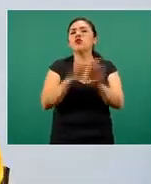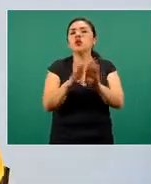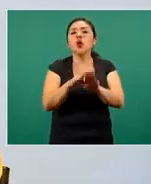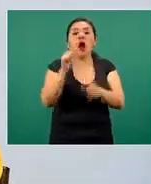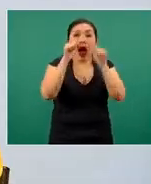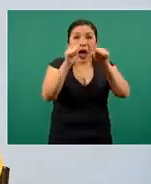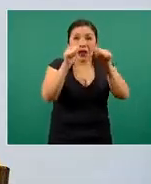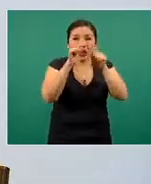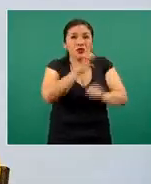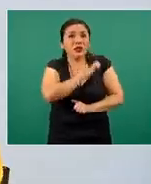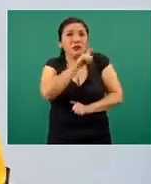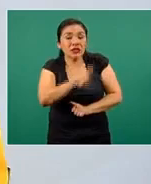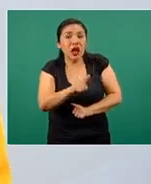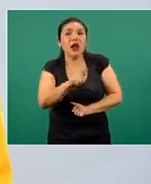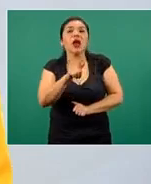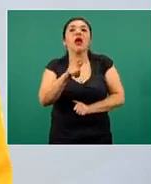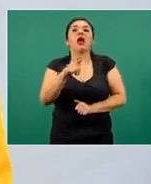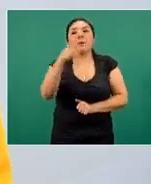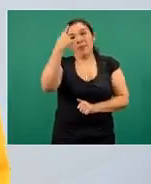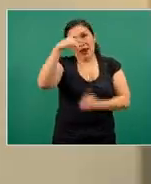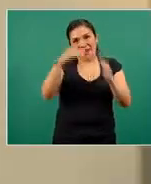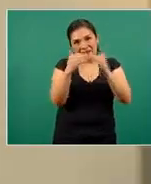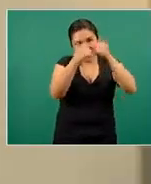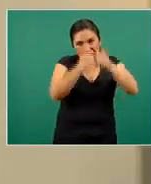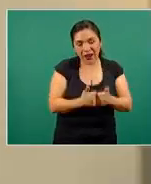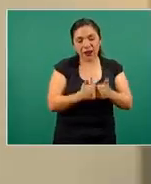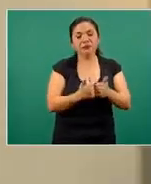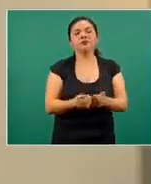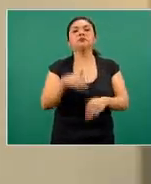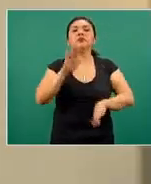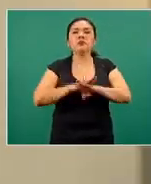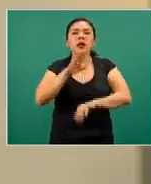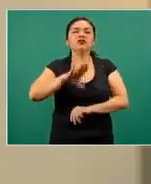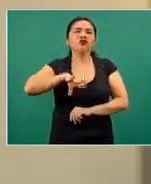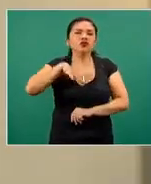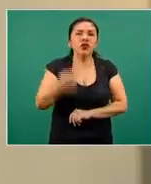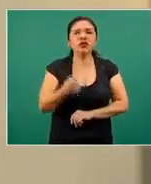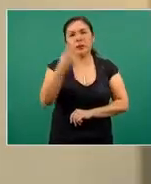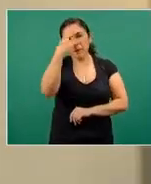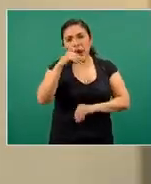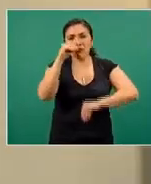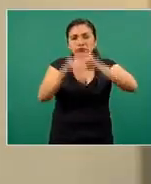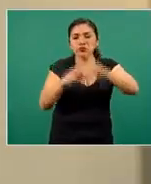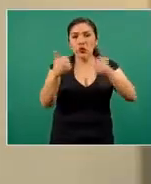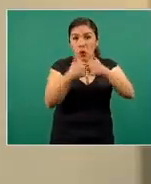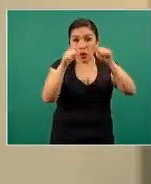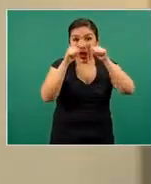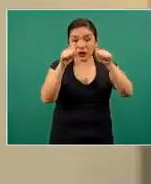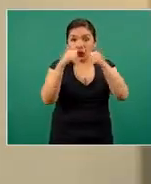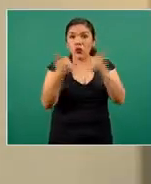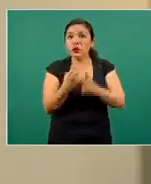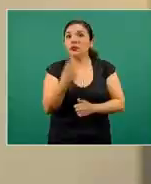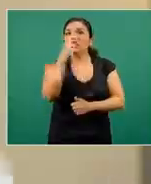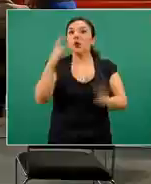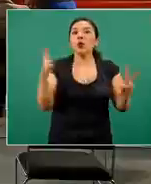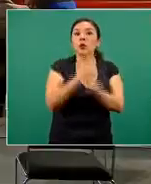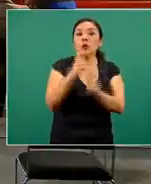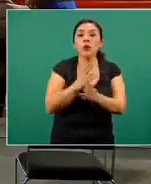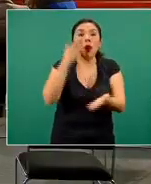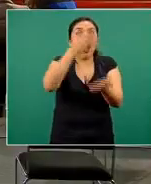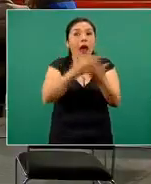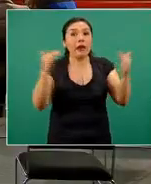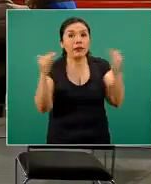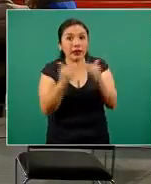atención especializada COVID en casa, el fortalecimiento de la atención con oxígeno a domicilio,